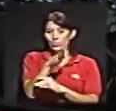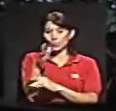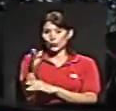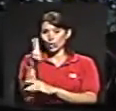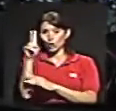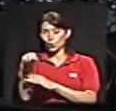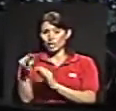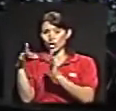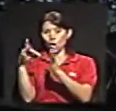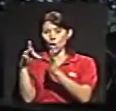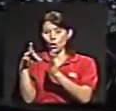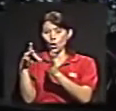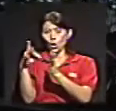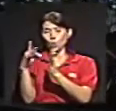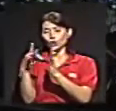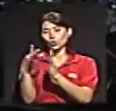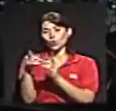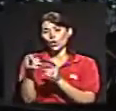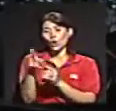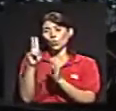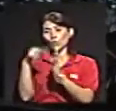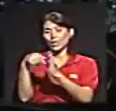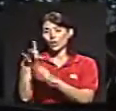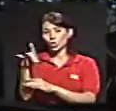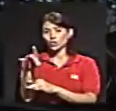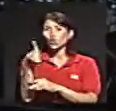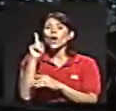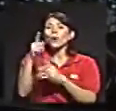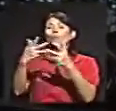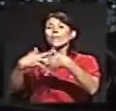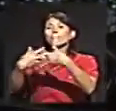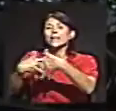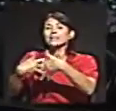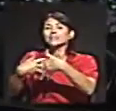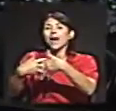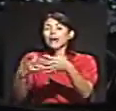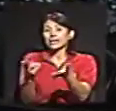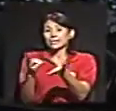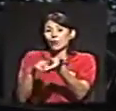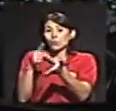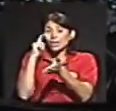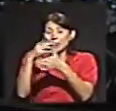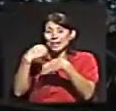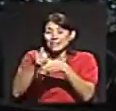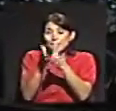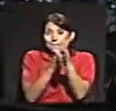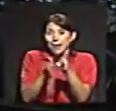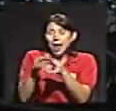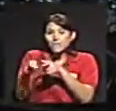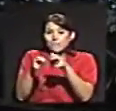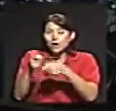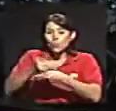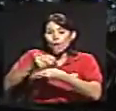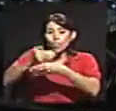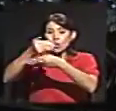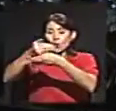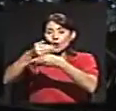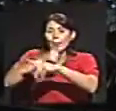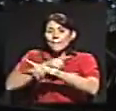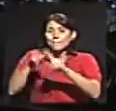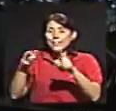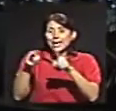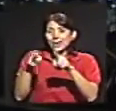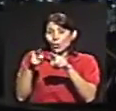empresa que es contratada para hacer el plan regulador, pero quien media para contratar a esa empresa